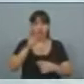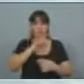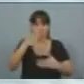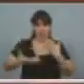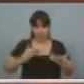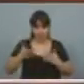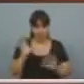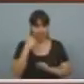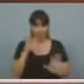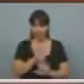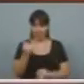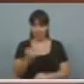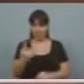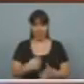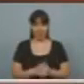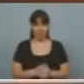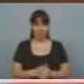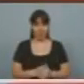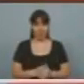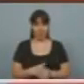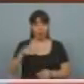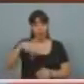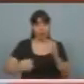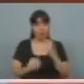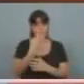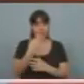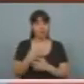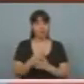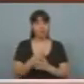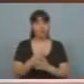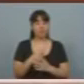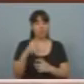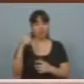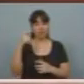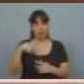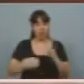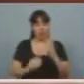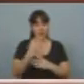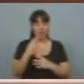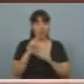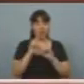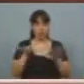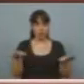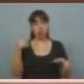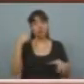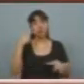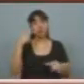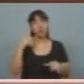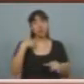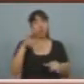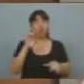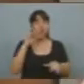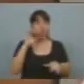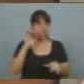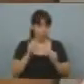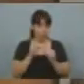show y un circo. La información que nosotros nos llega esta mañana, nos llega porque la comparto con Rodrigo Lucich, con quien manejamos